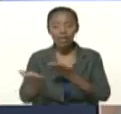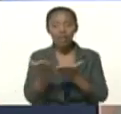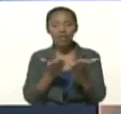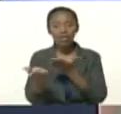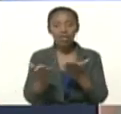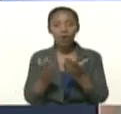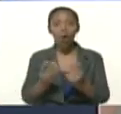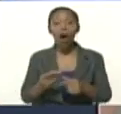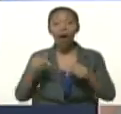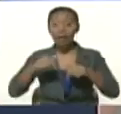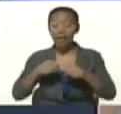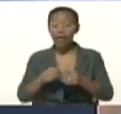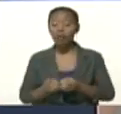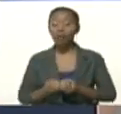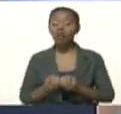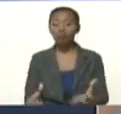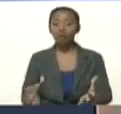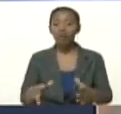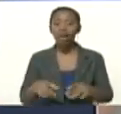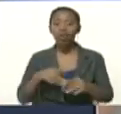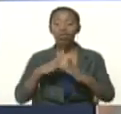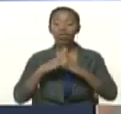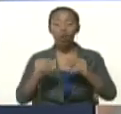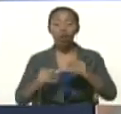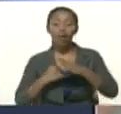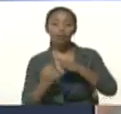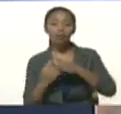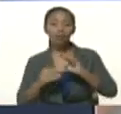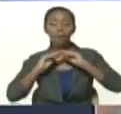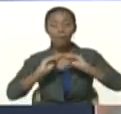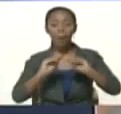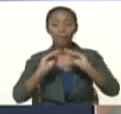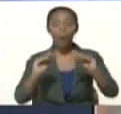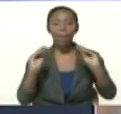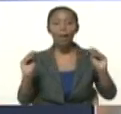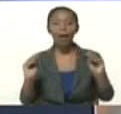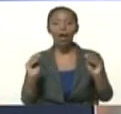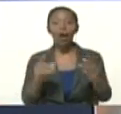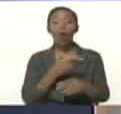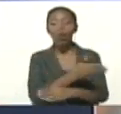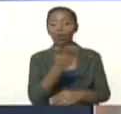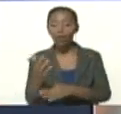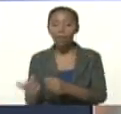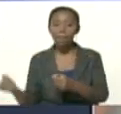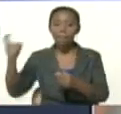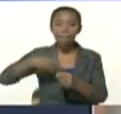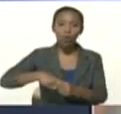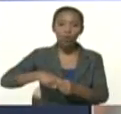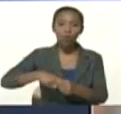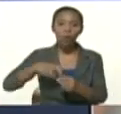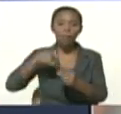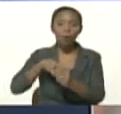aquí soltamos a todas las instituciones, tanto públicas como privadas, que se incorporen a esta nueva